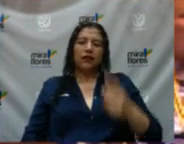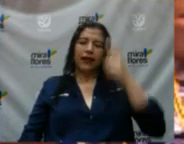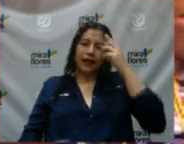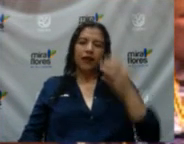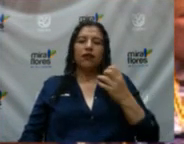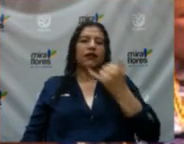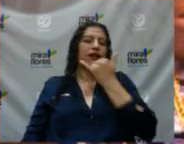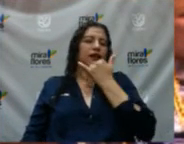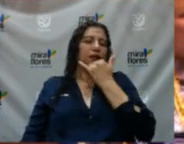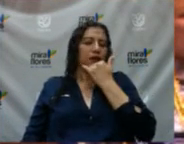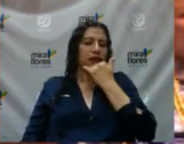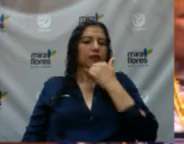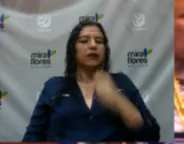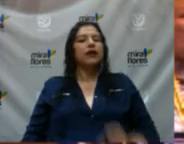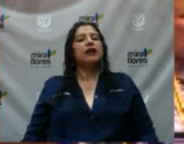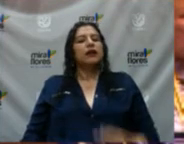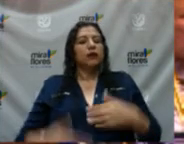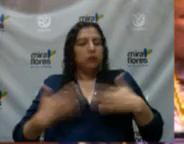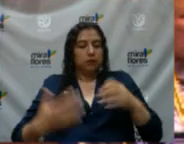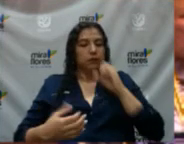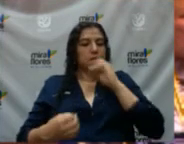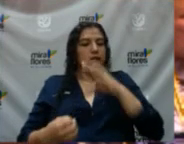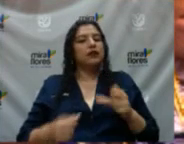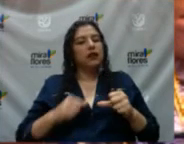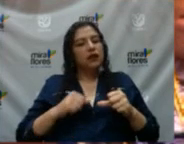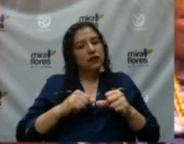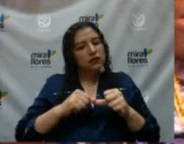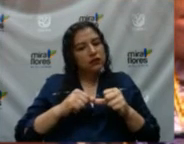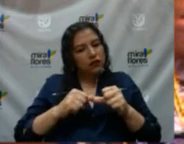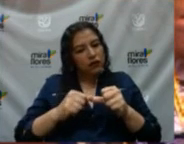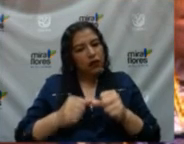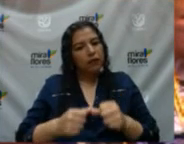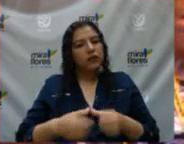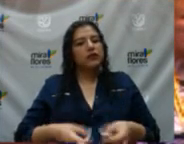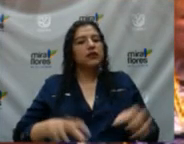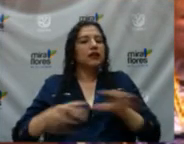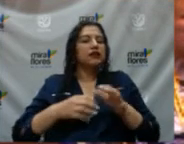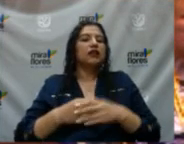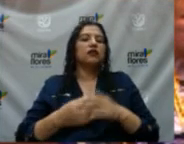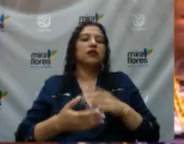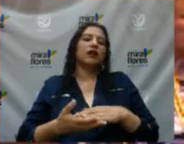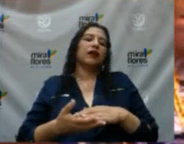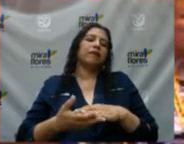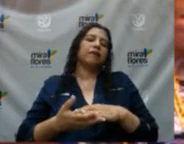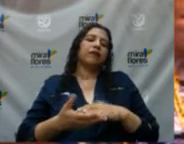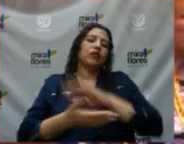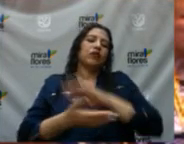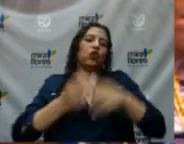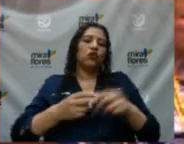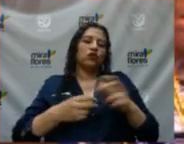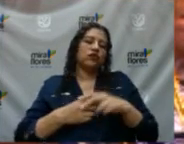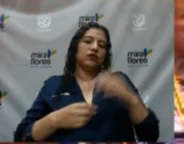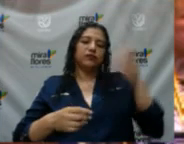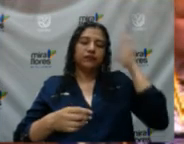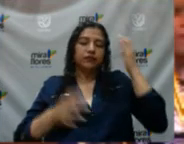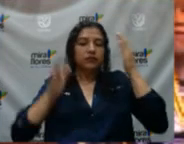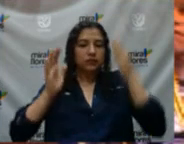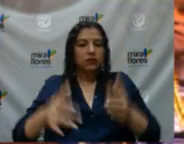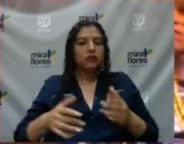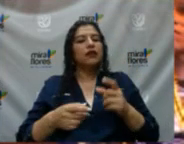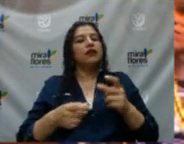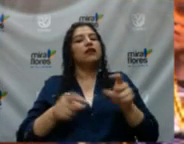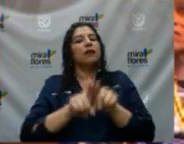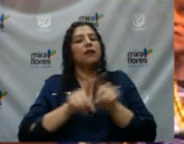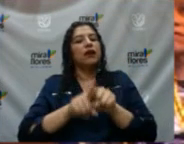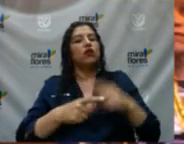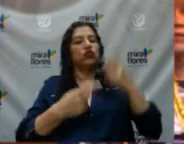puedo decir gratamente que seguimos cumpliendo con la meta de hacer que los miraflorinos y los turistas que nos